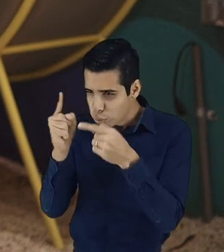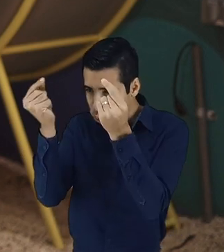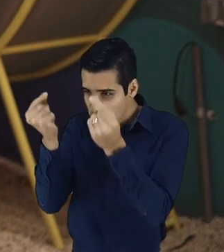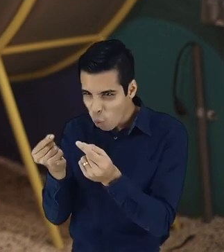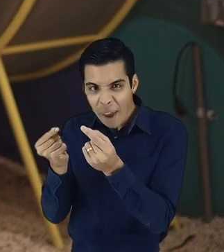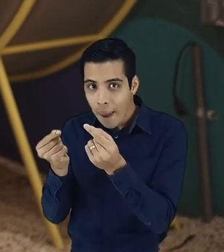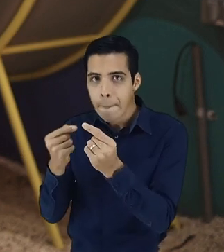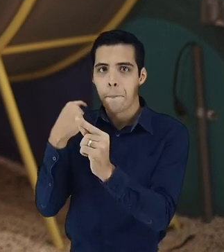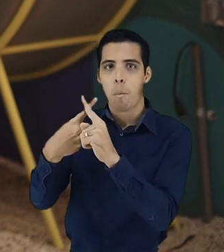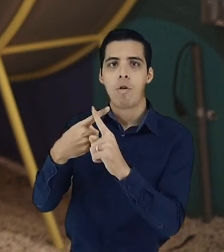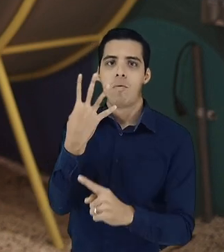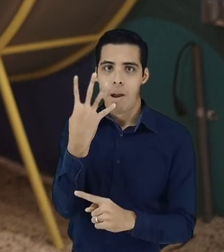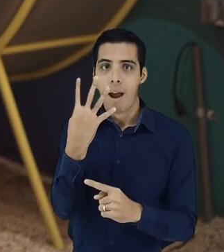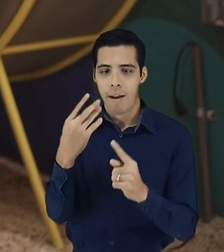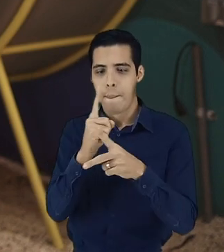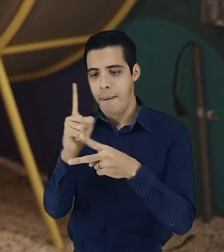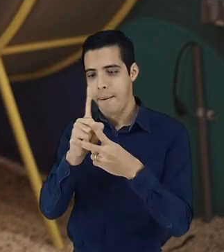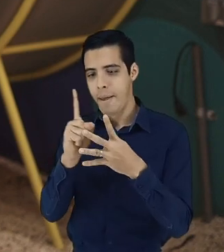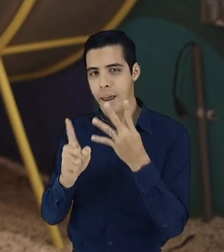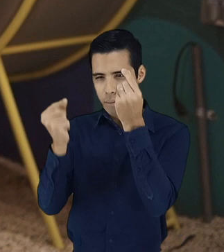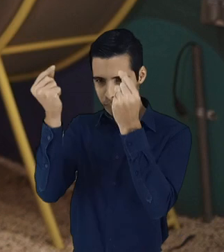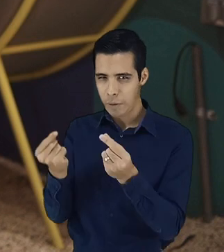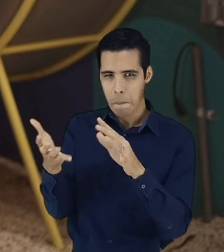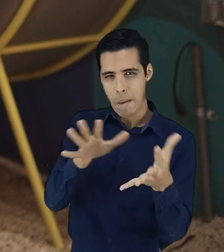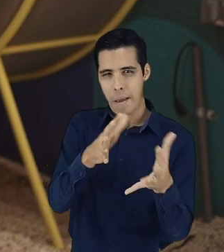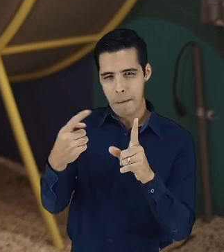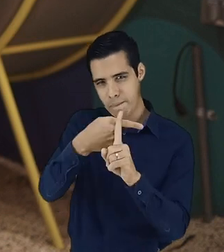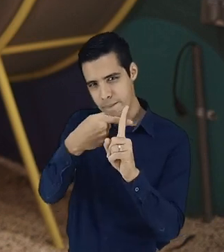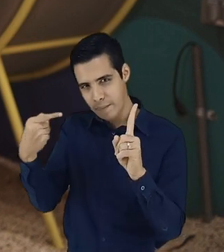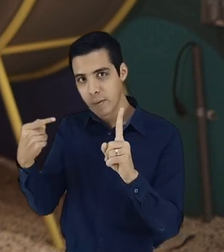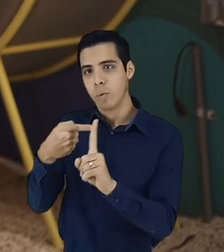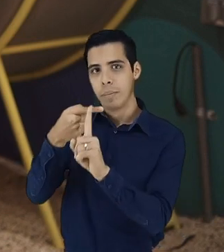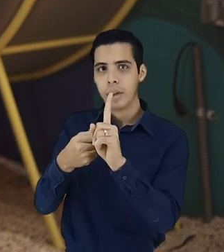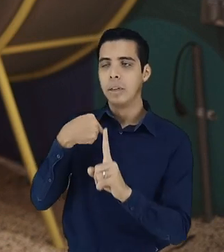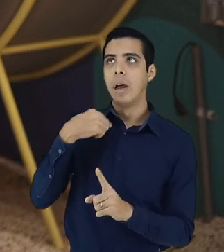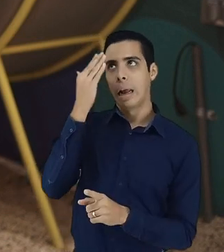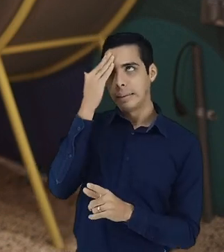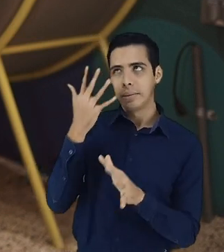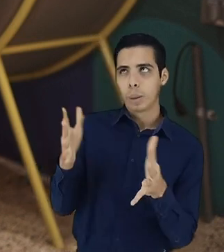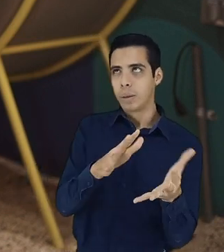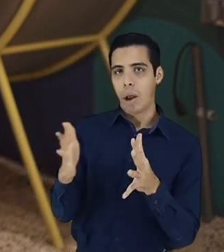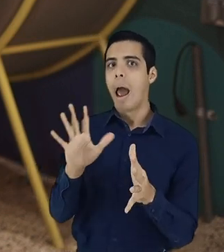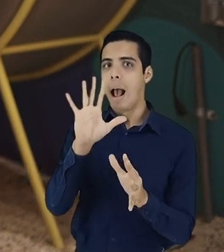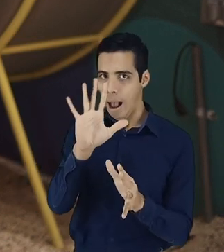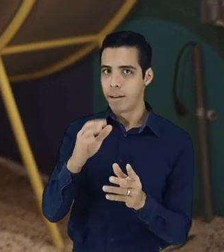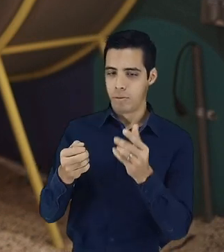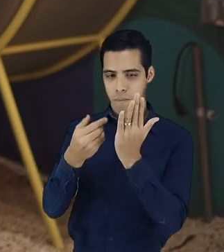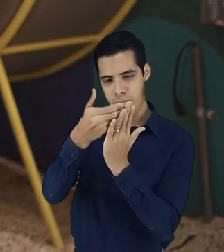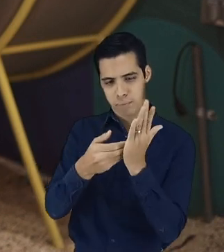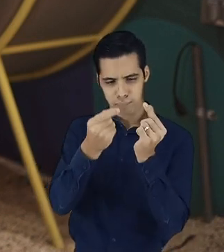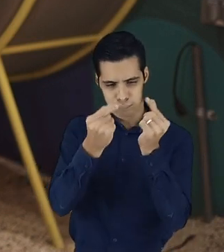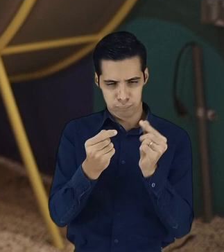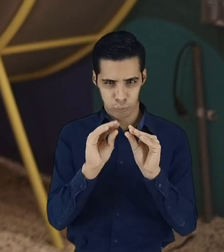acercado, un aproximado de cuánto te vas a gastar al mes. De esta manera ya puedes empezar a controlar este presupuesto y construirlo